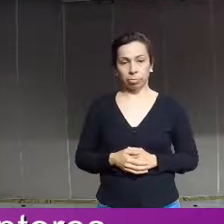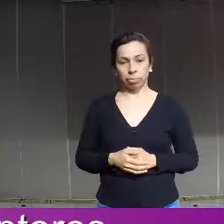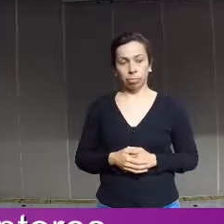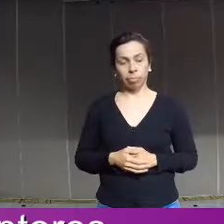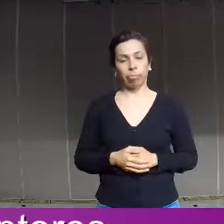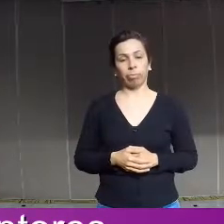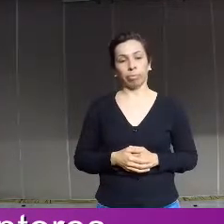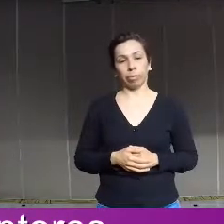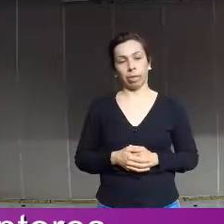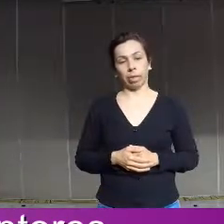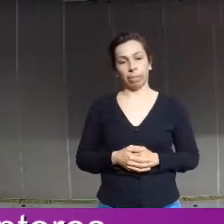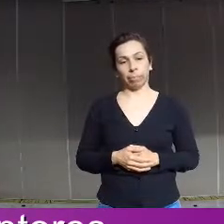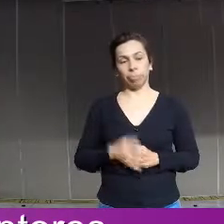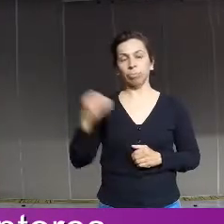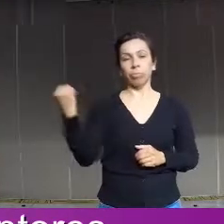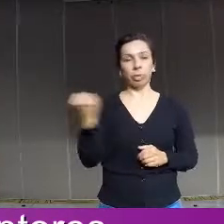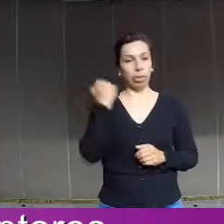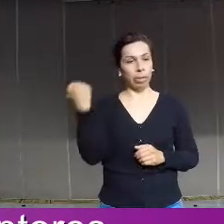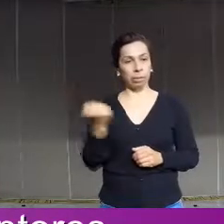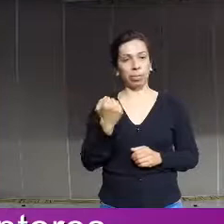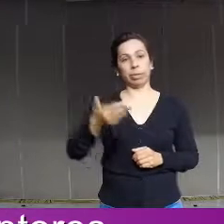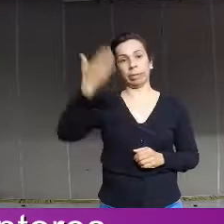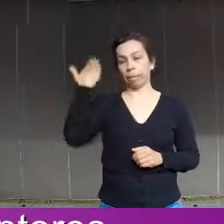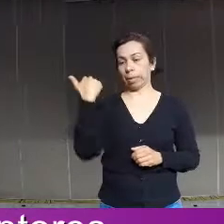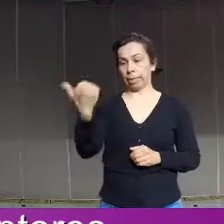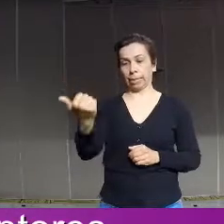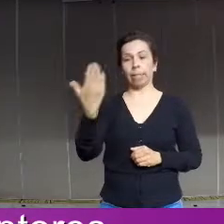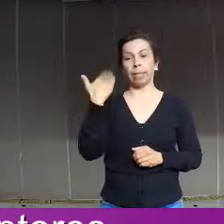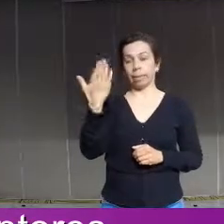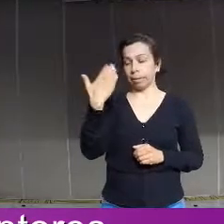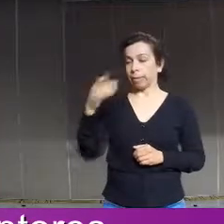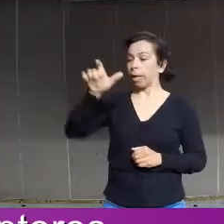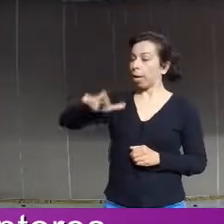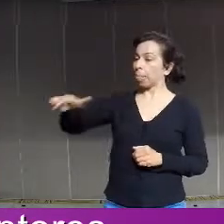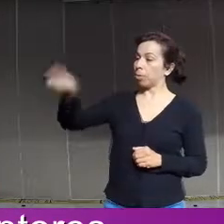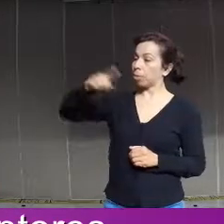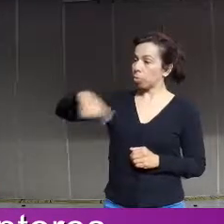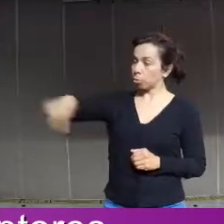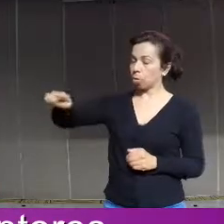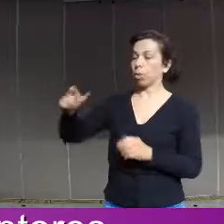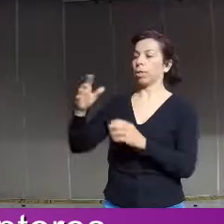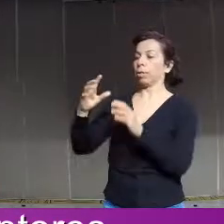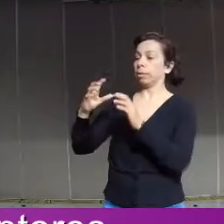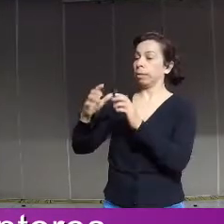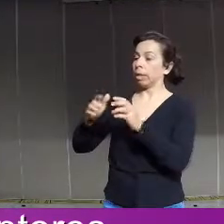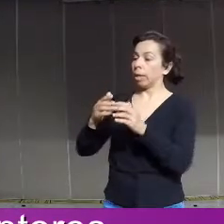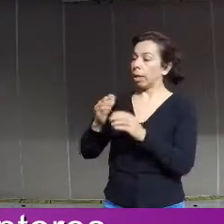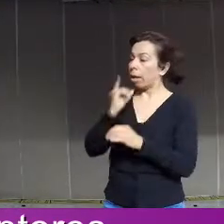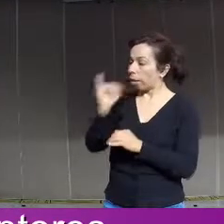importante siempre lo que decíamos ayer en el taller, de anticiparle, de decirle que va a comer tal cosa,